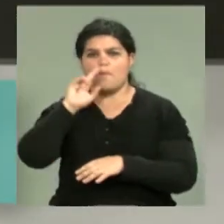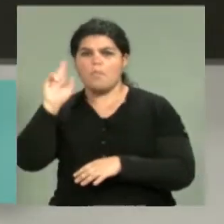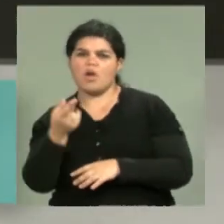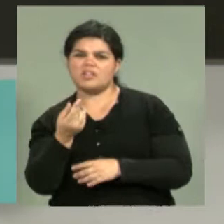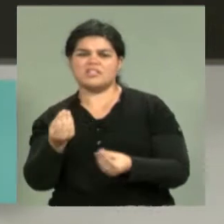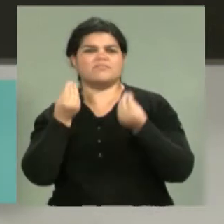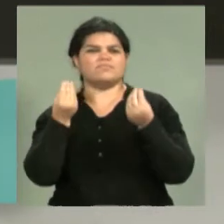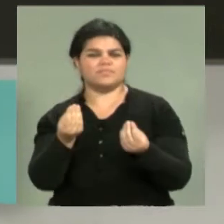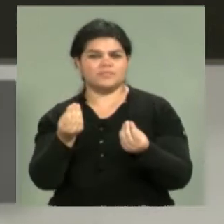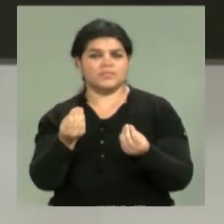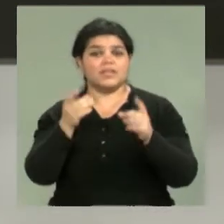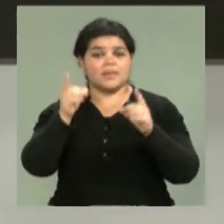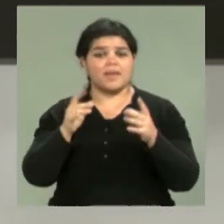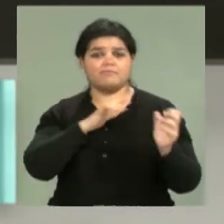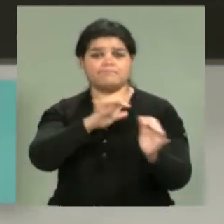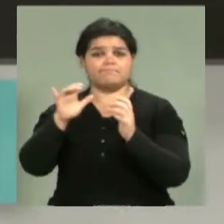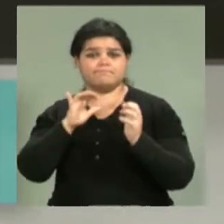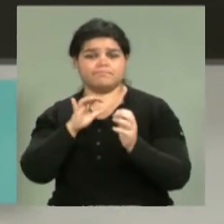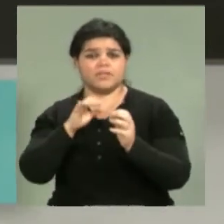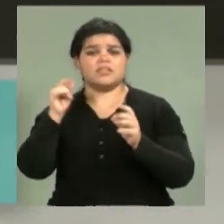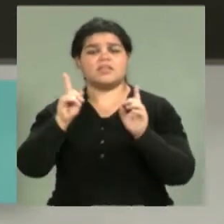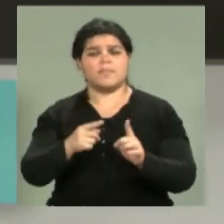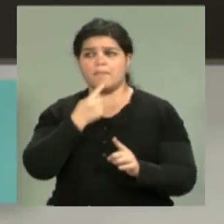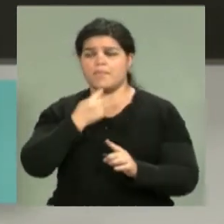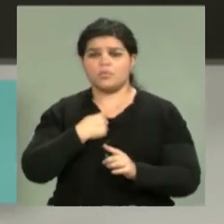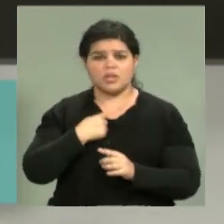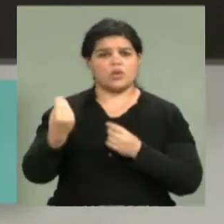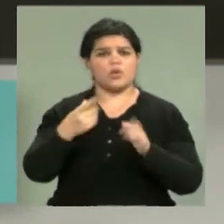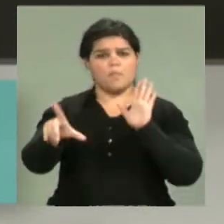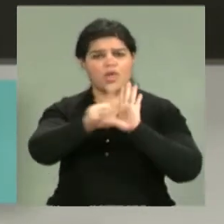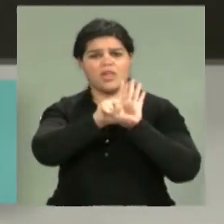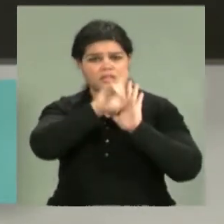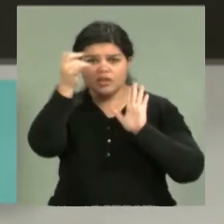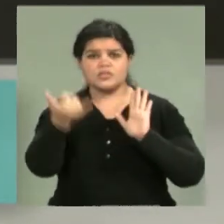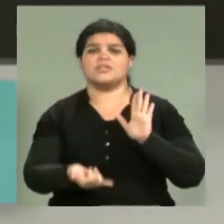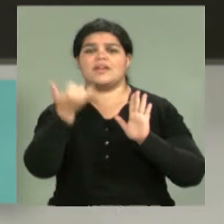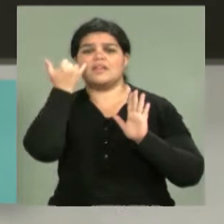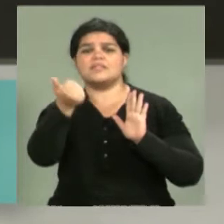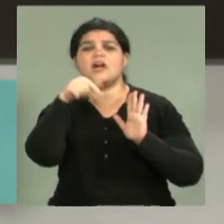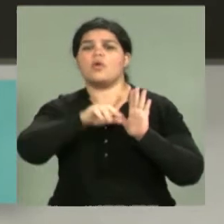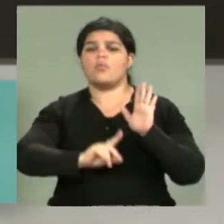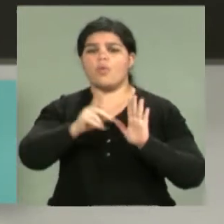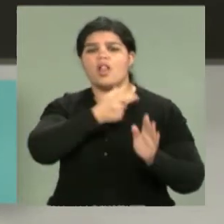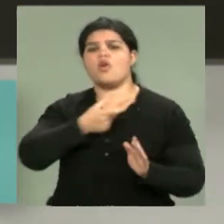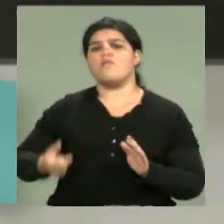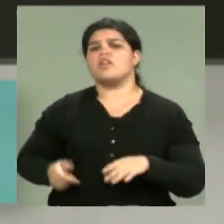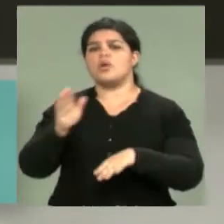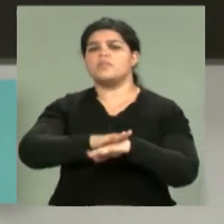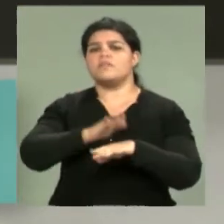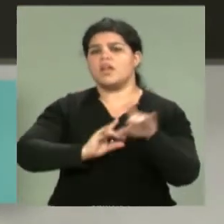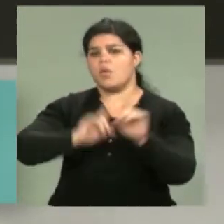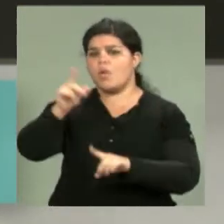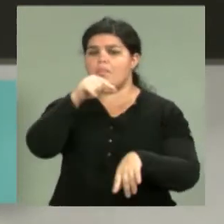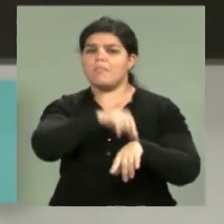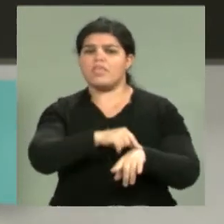a debatir acerca de esto. Preguntarnos un poco cuál es la legislación que ya existe en el país, ver cuál es el rol del Estado, el rol de los propios